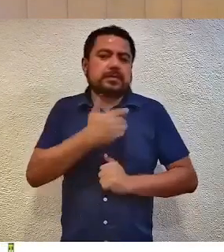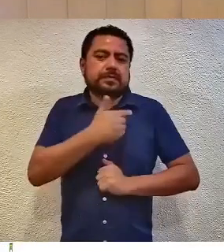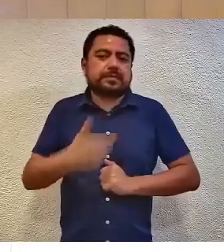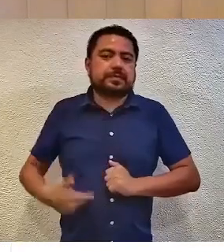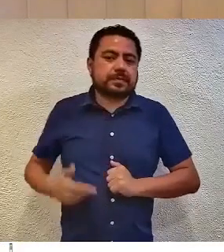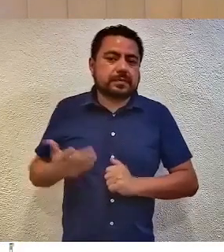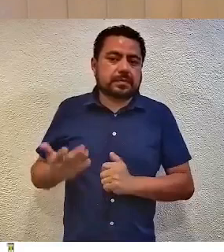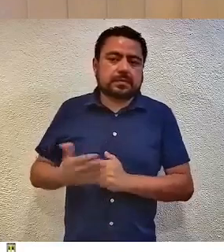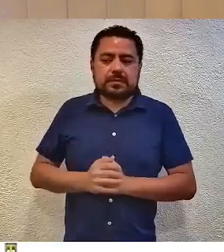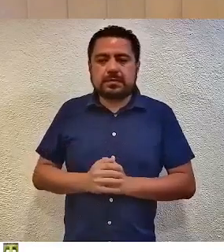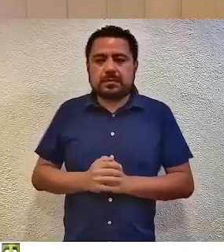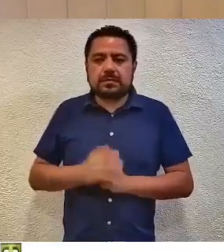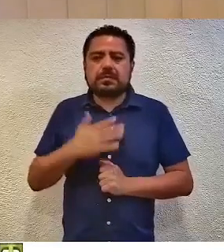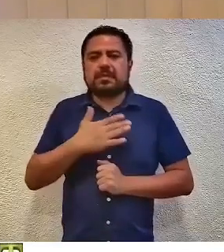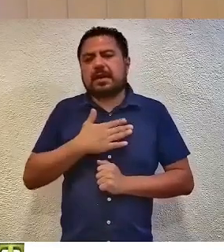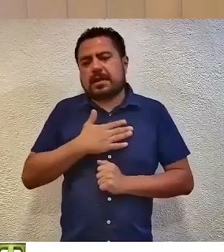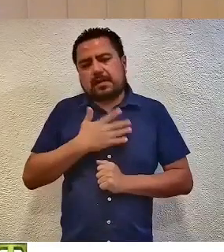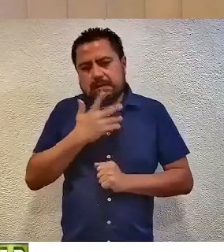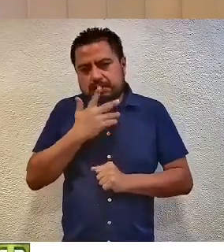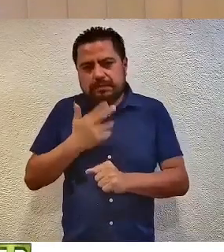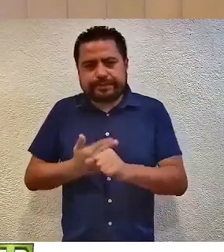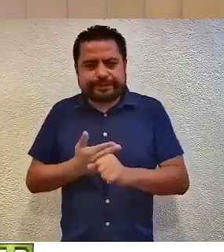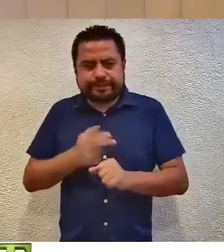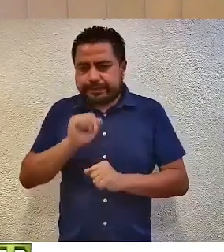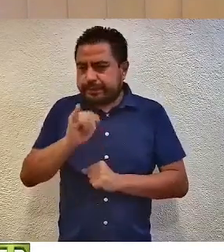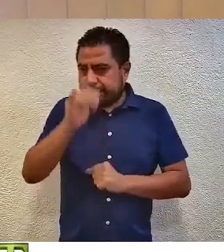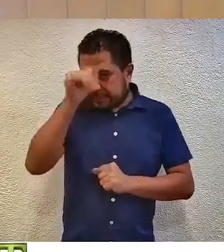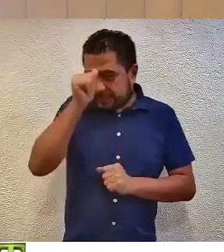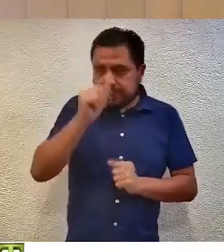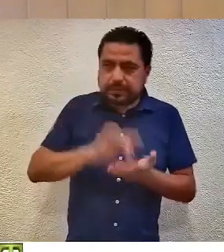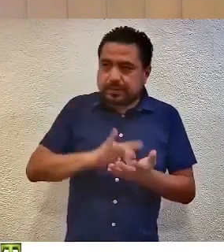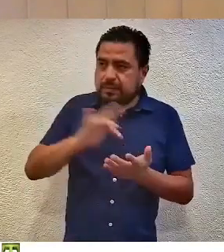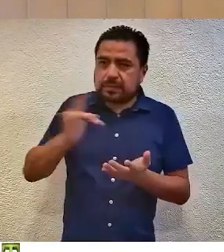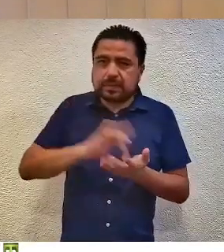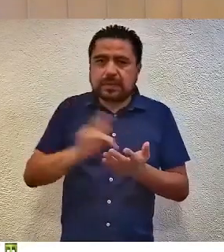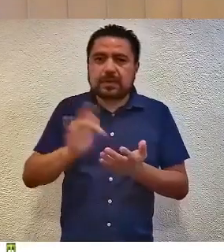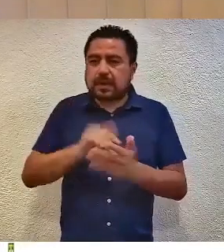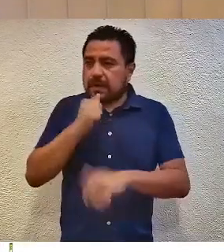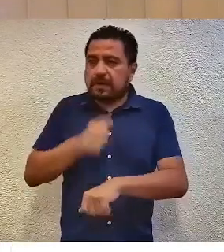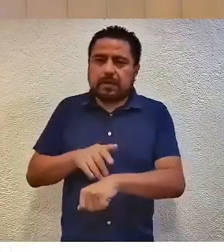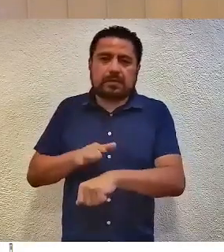Evelyn Rodríguez Chinol. Es mi proyecto. Gracias, magistrada. Magistrada presidenta,